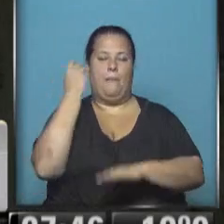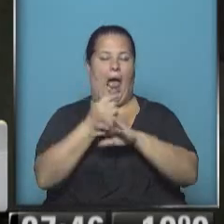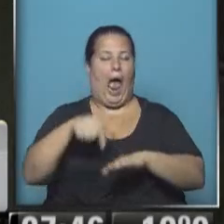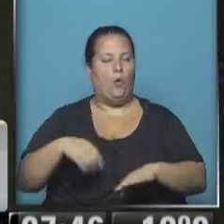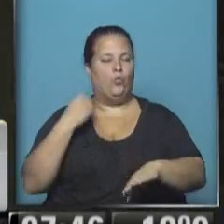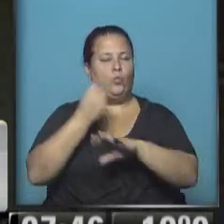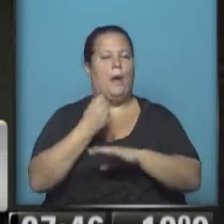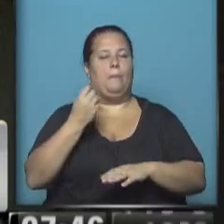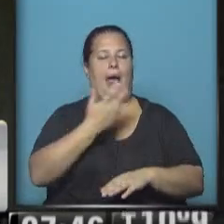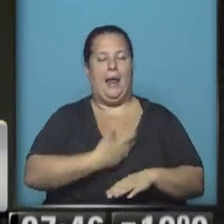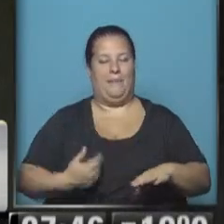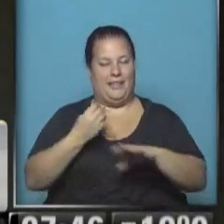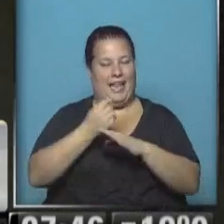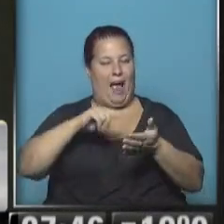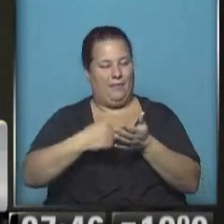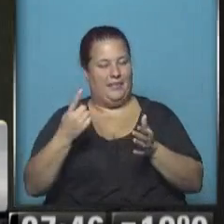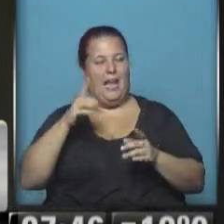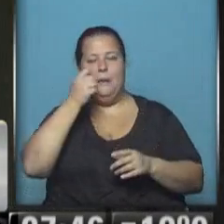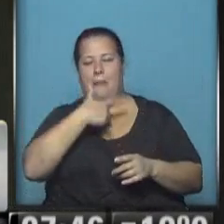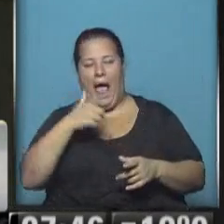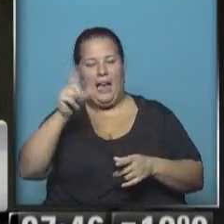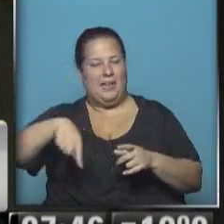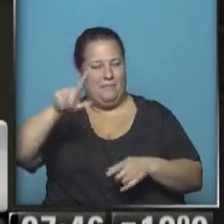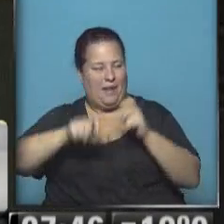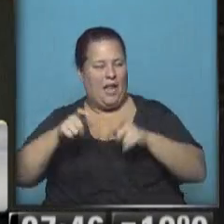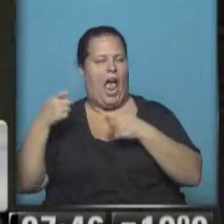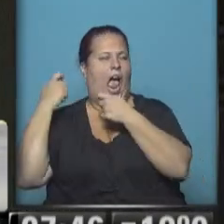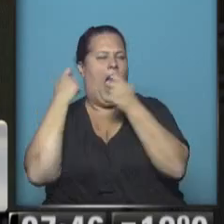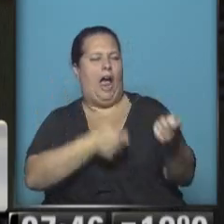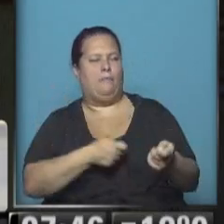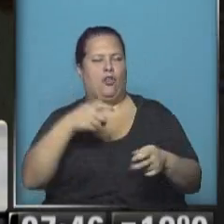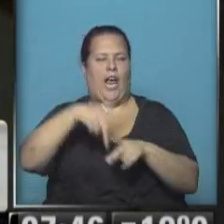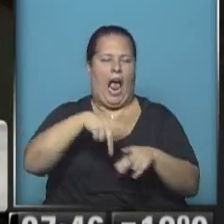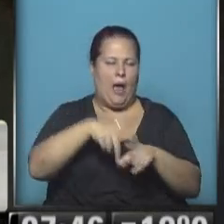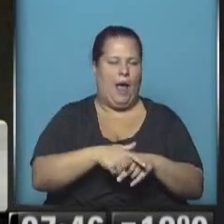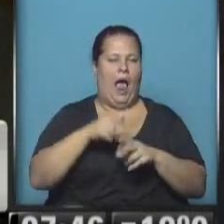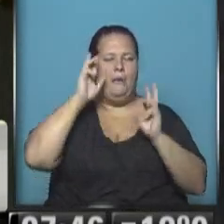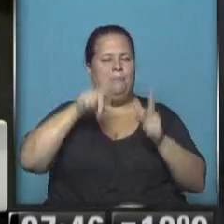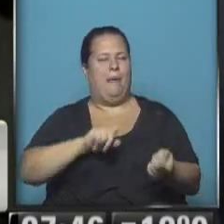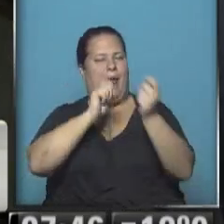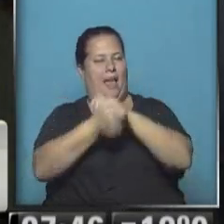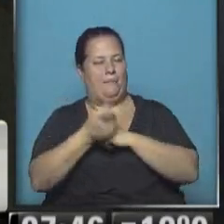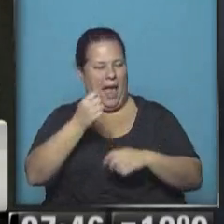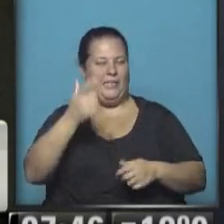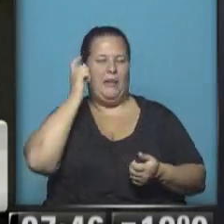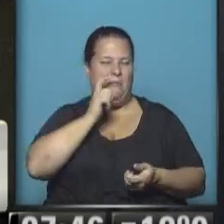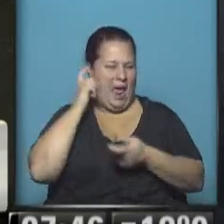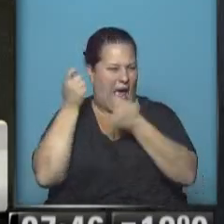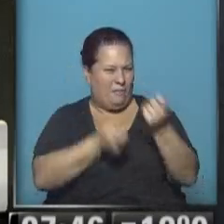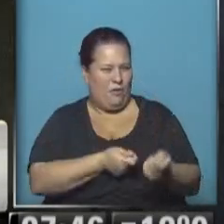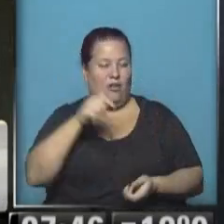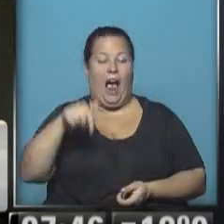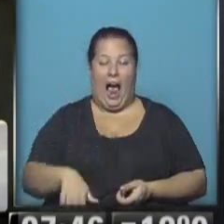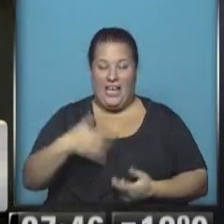para dirigir el país y la ciudad como macri su gente que apoyaron abocaba lo el plan de convertibilidad al menemismo y hoy